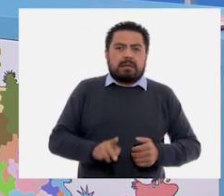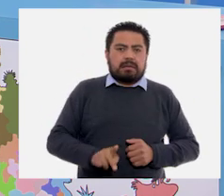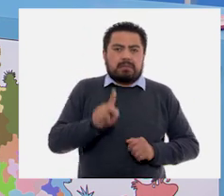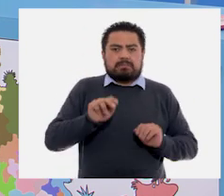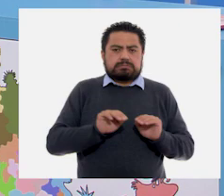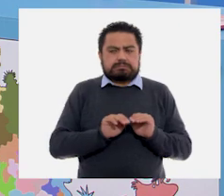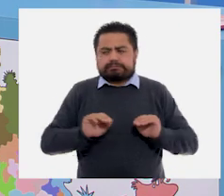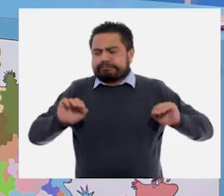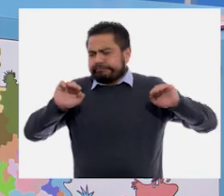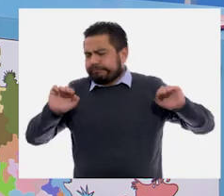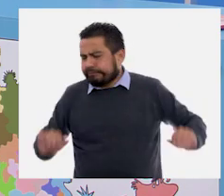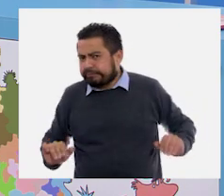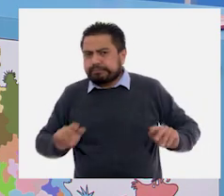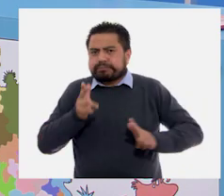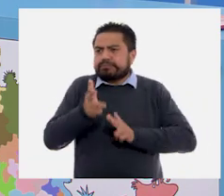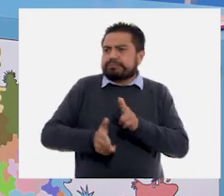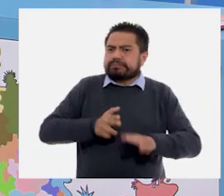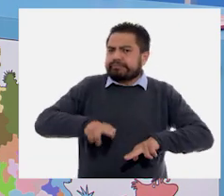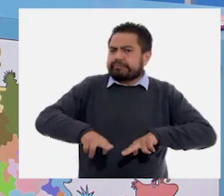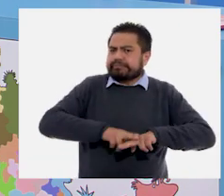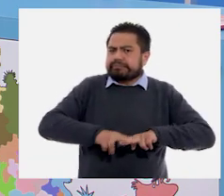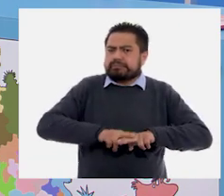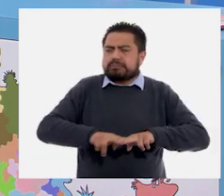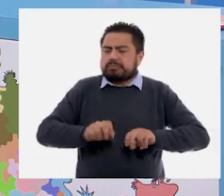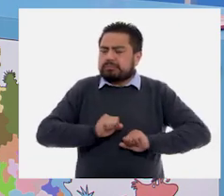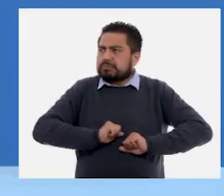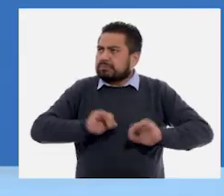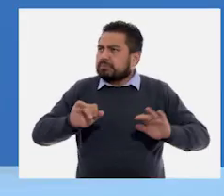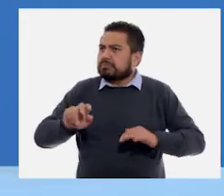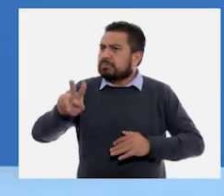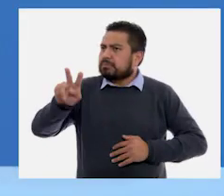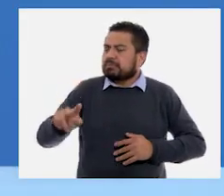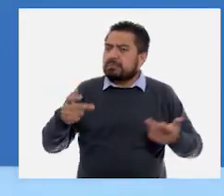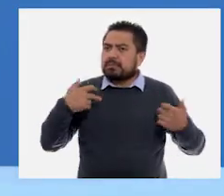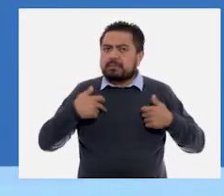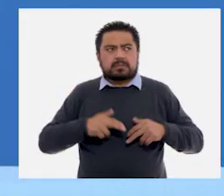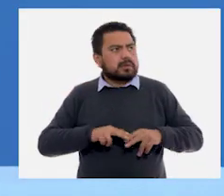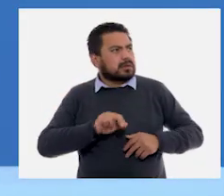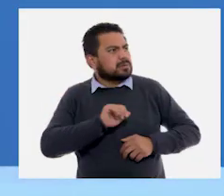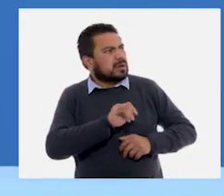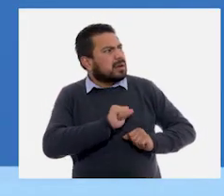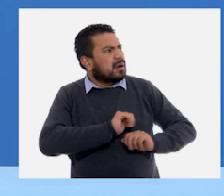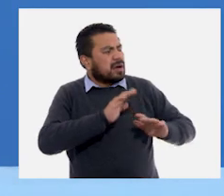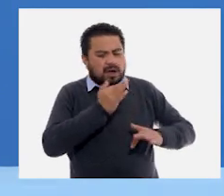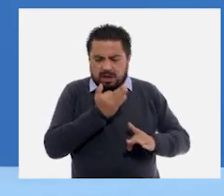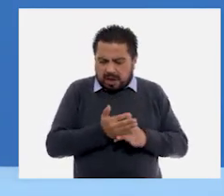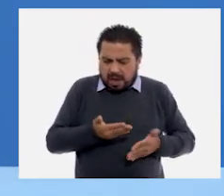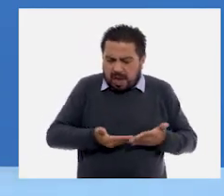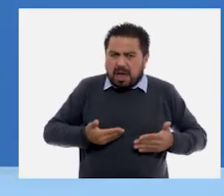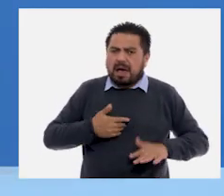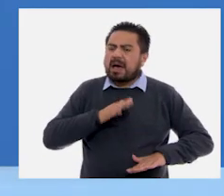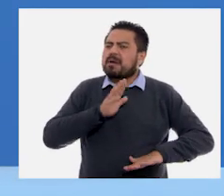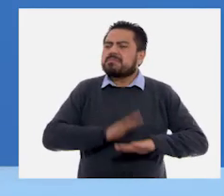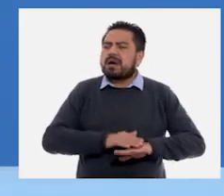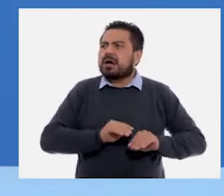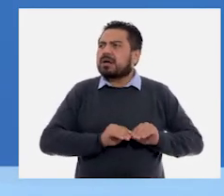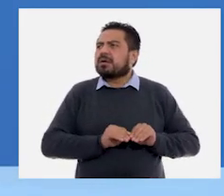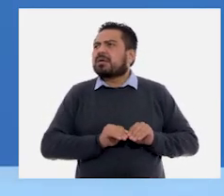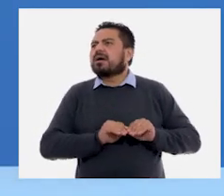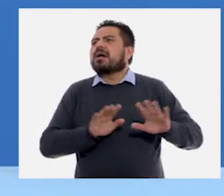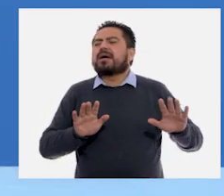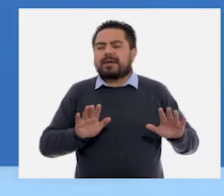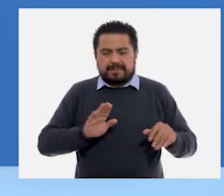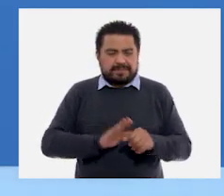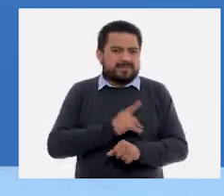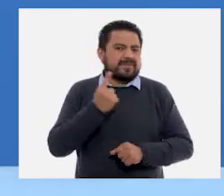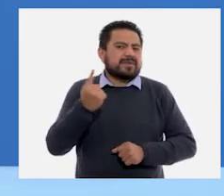vías férreas. Esto de verdad es sorprendente, maestra. Sí, muy sorprendente. Yo ahora ya tengo mucho más claro por